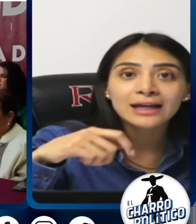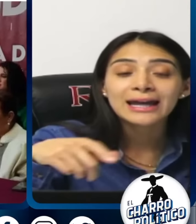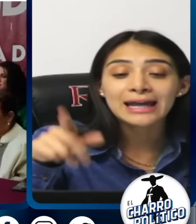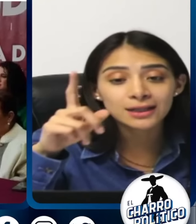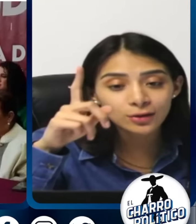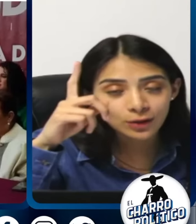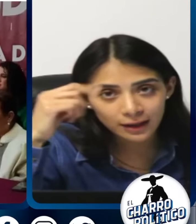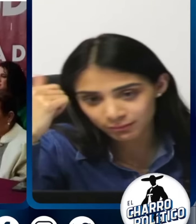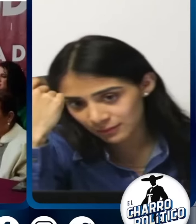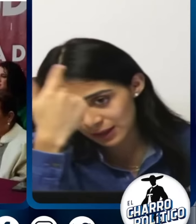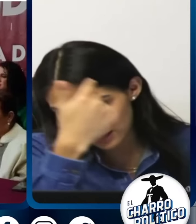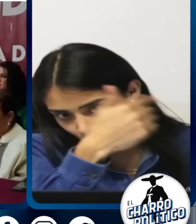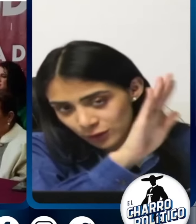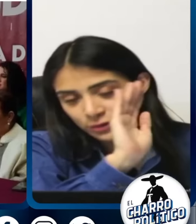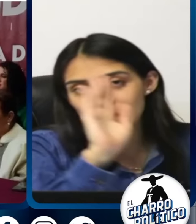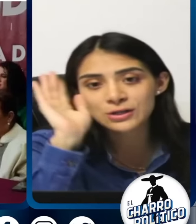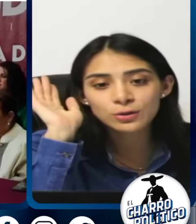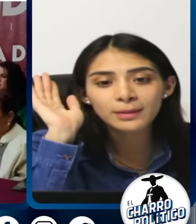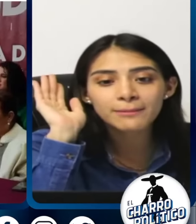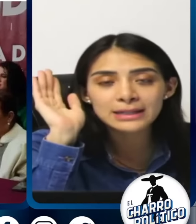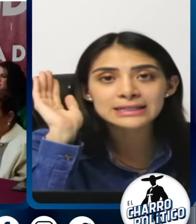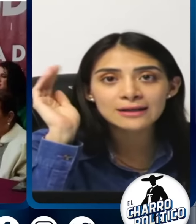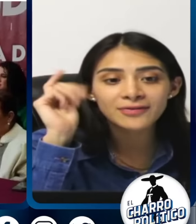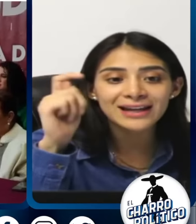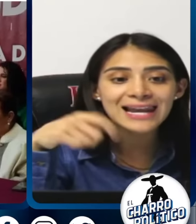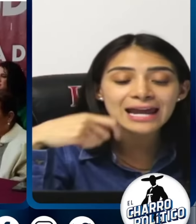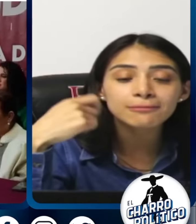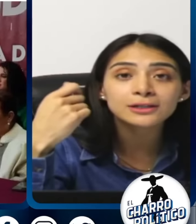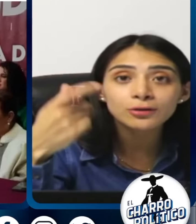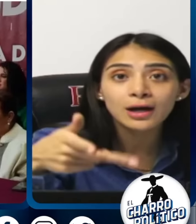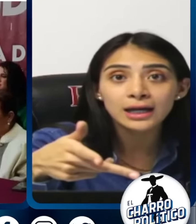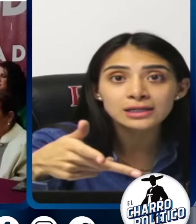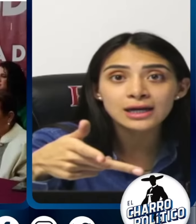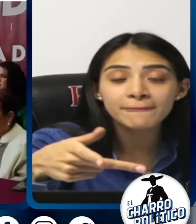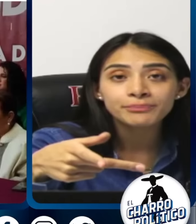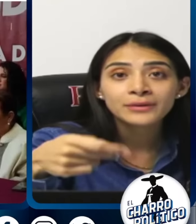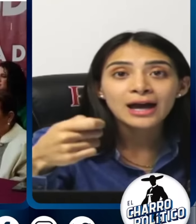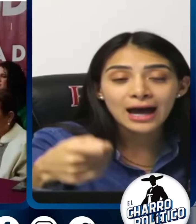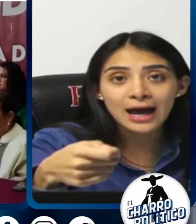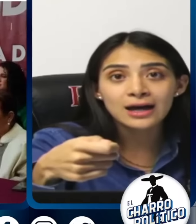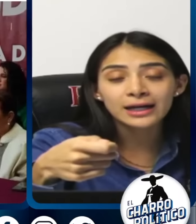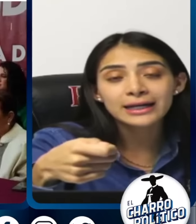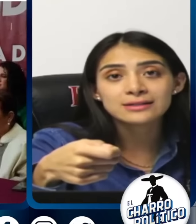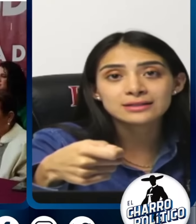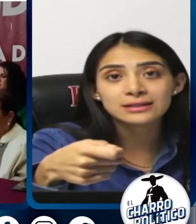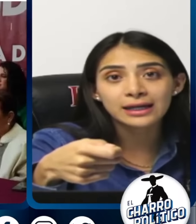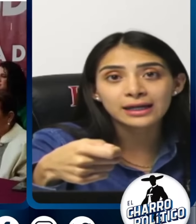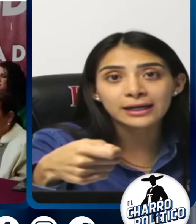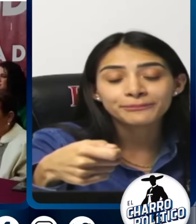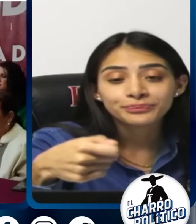directamente cuando se lanzó para presidente, la invitó a ella